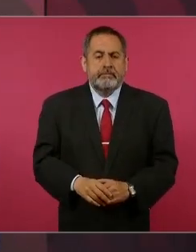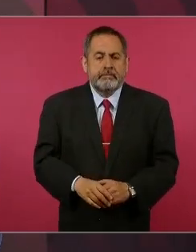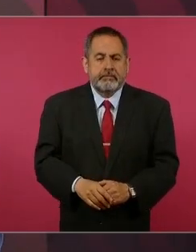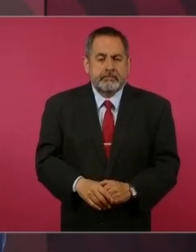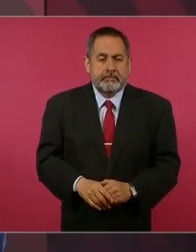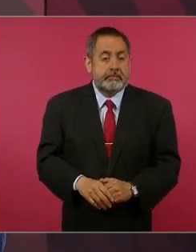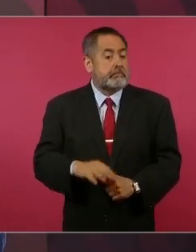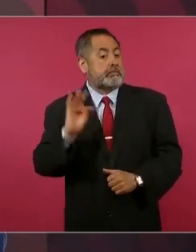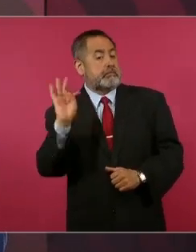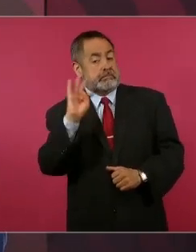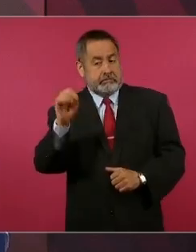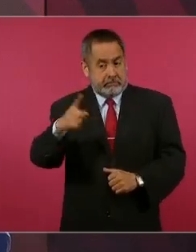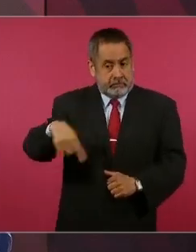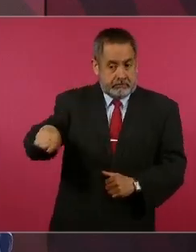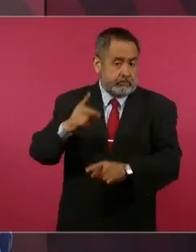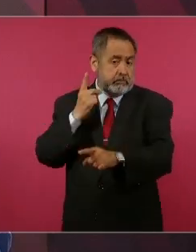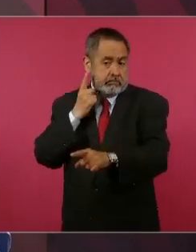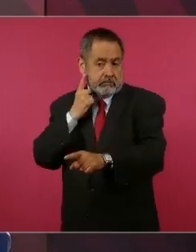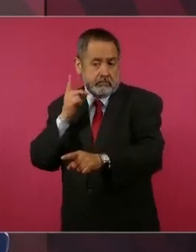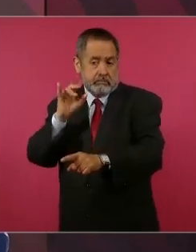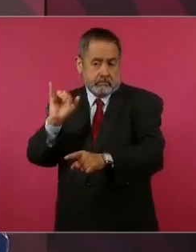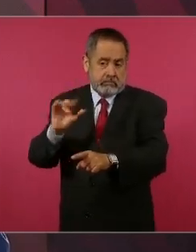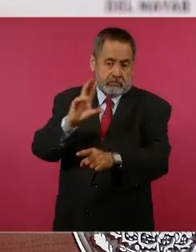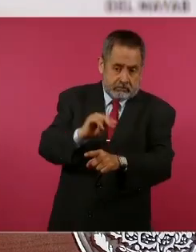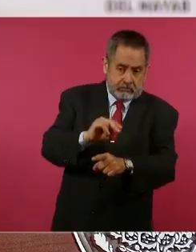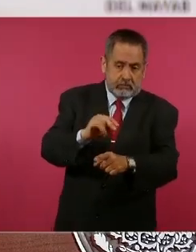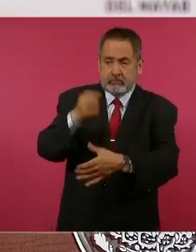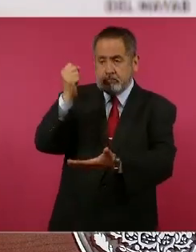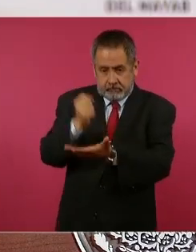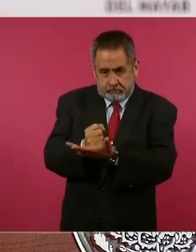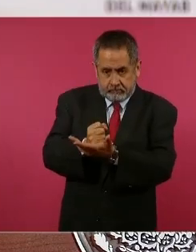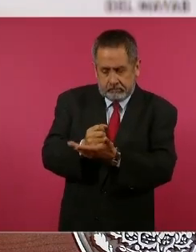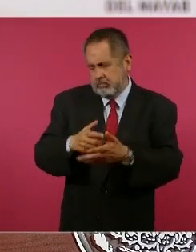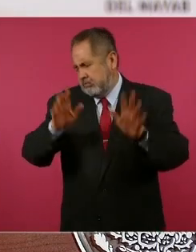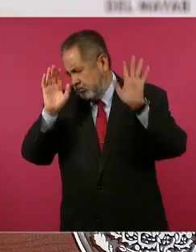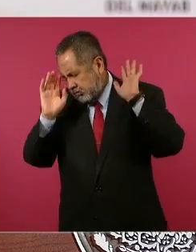Ya si se acepta o no se acepta, ya eso es otra cosa.